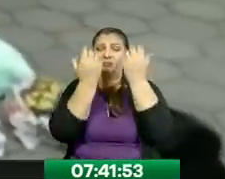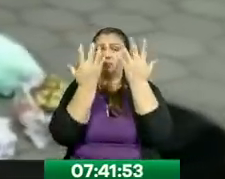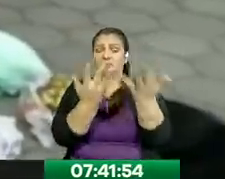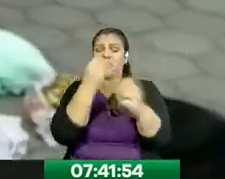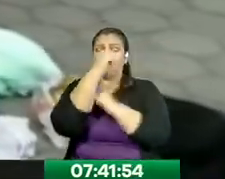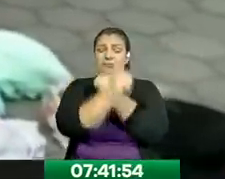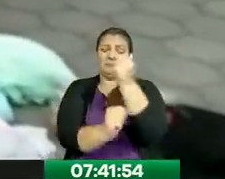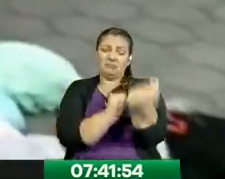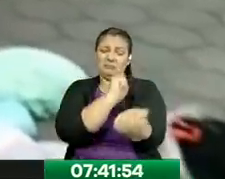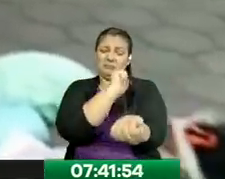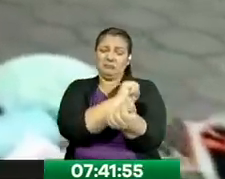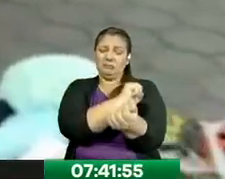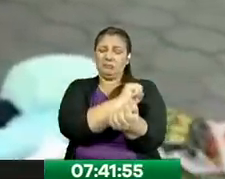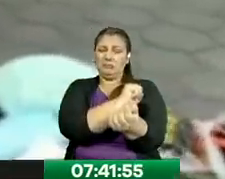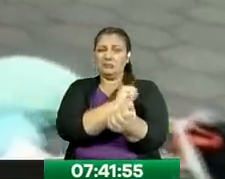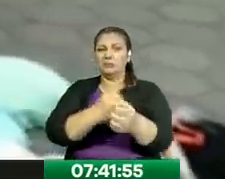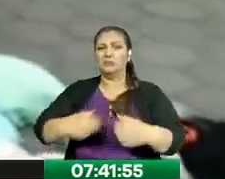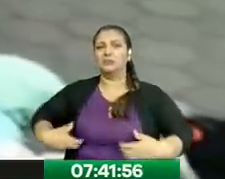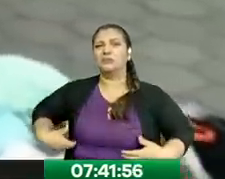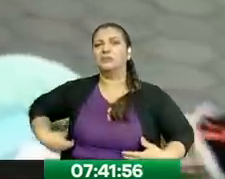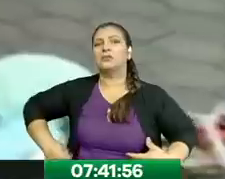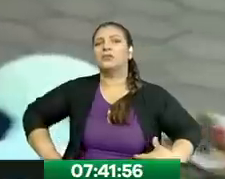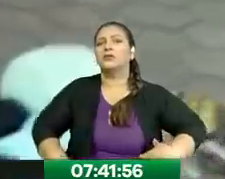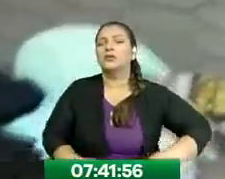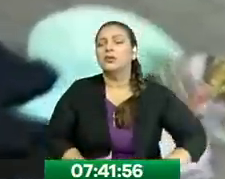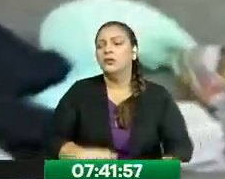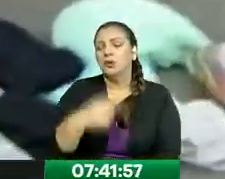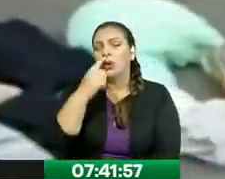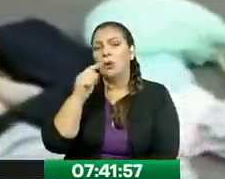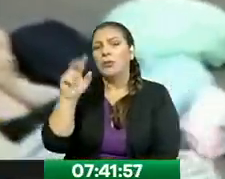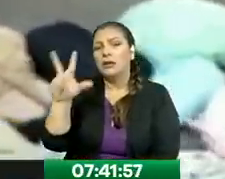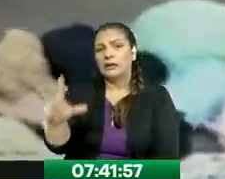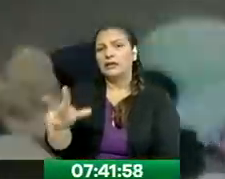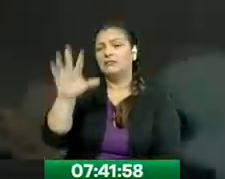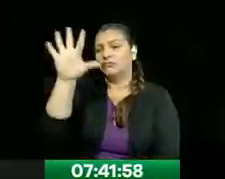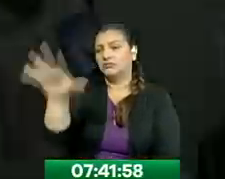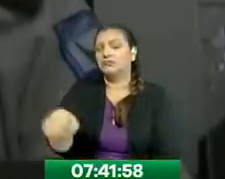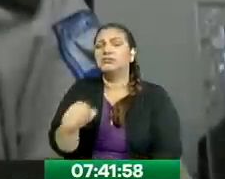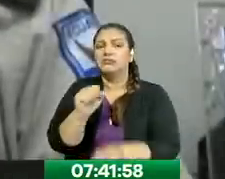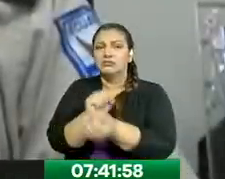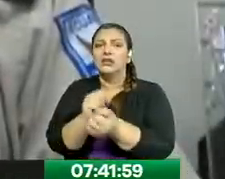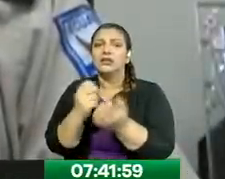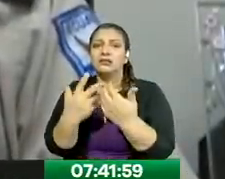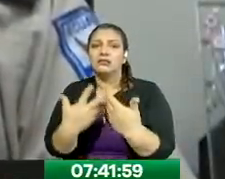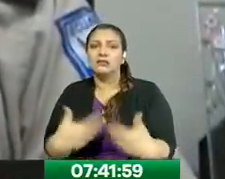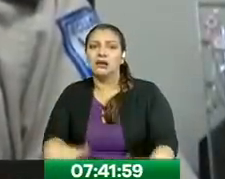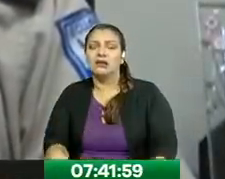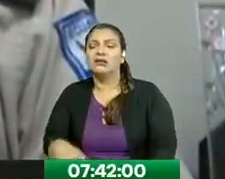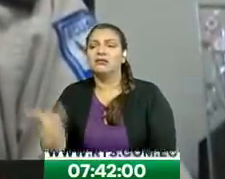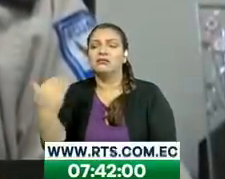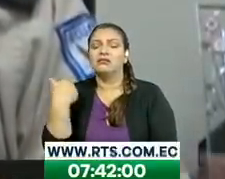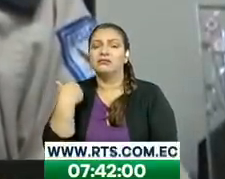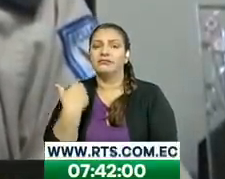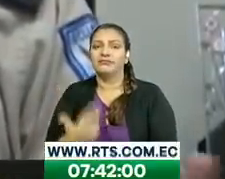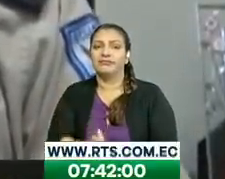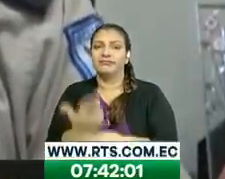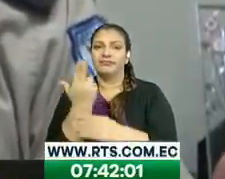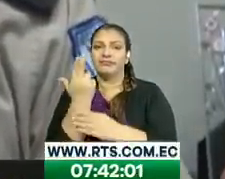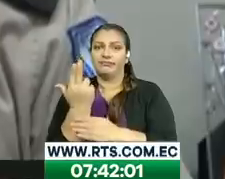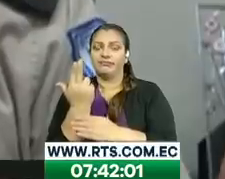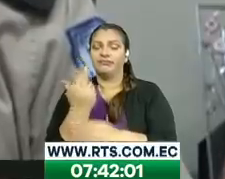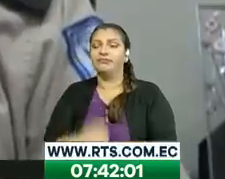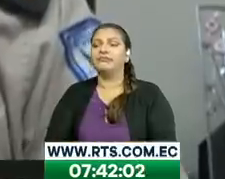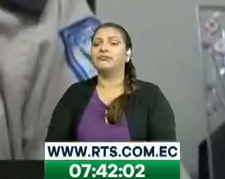se encontraron dos armas de fuego tipo escopeta calibre de 65 cartuchos el vehículo entonces cortaron todas las